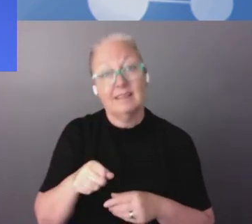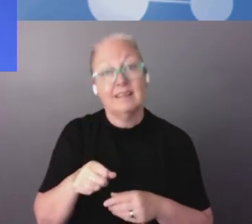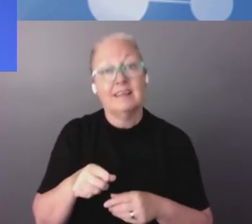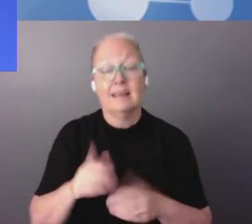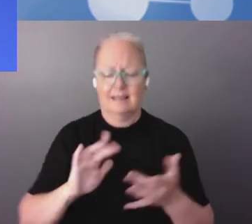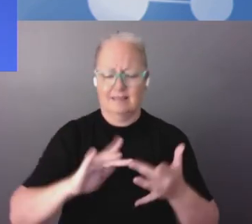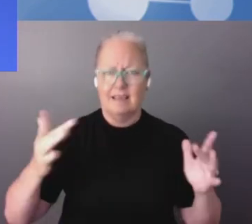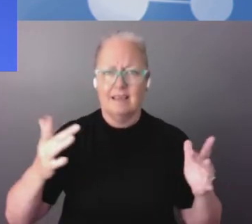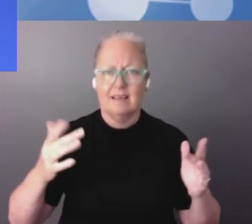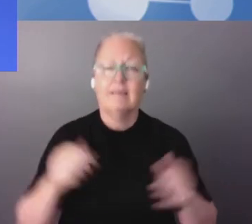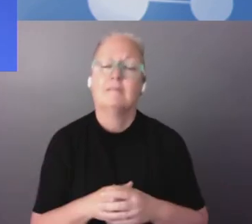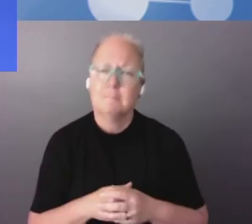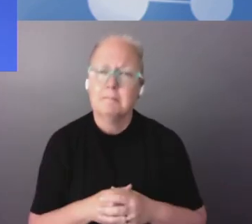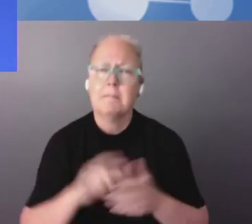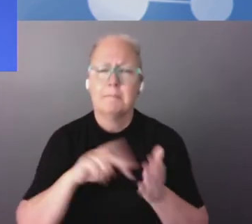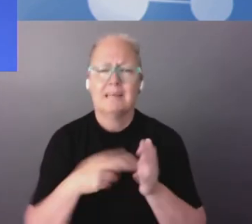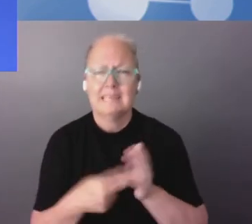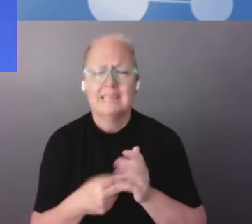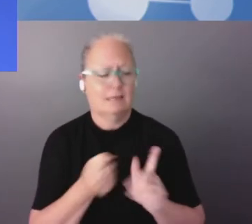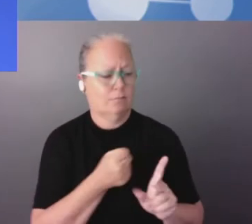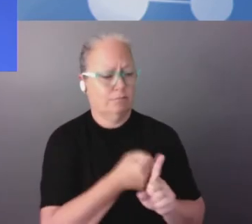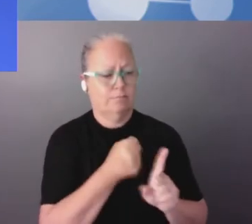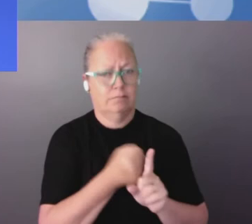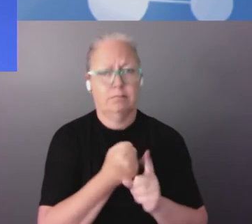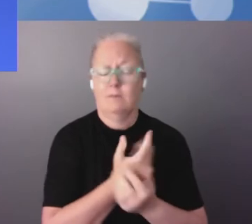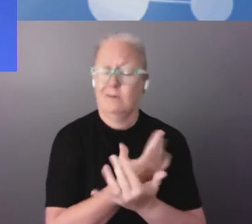gente proveniente de todos los rincones del mundo.